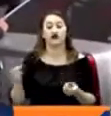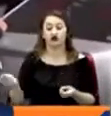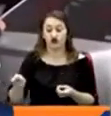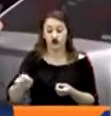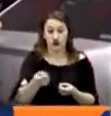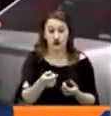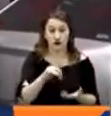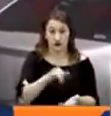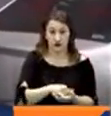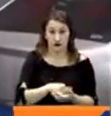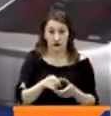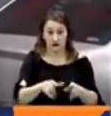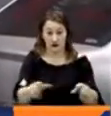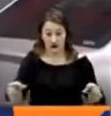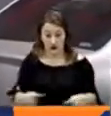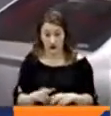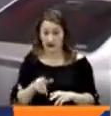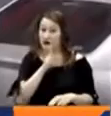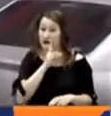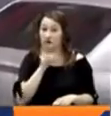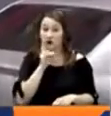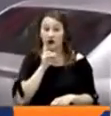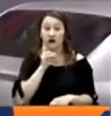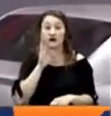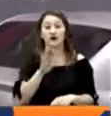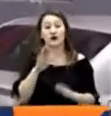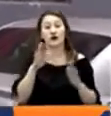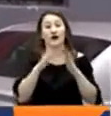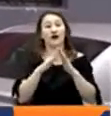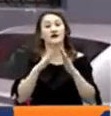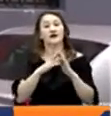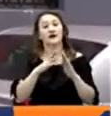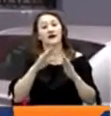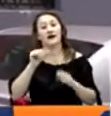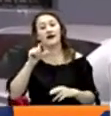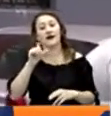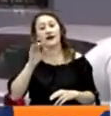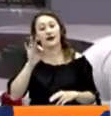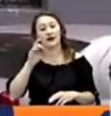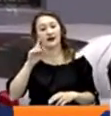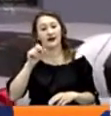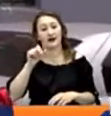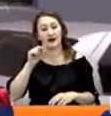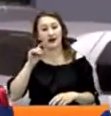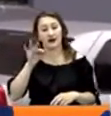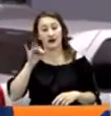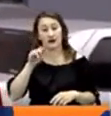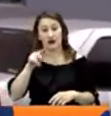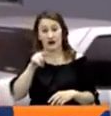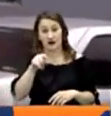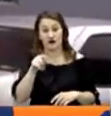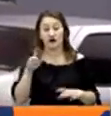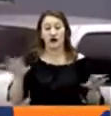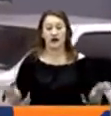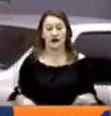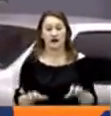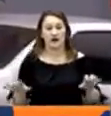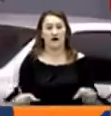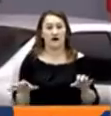a este lugar, al restaurante conocido como Casa Alternativa, sede de, en este caso, de actividades